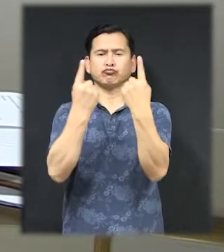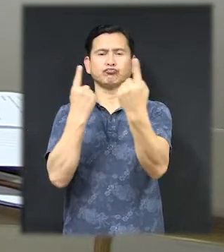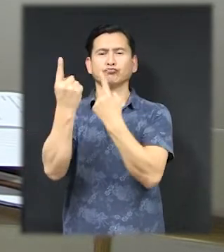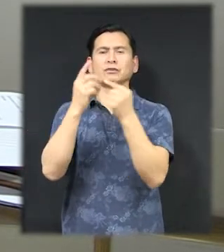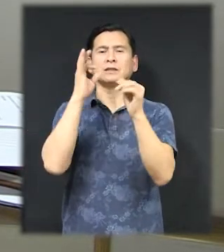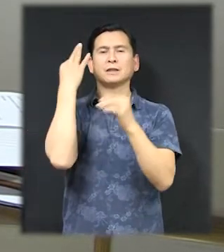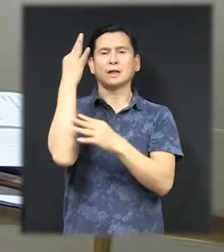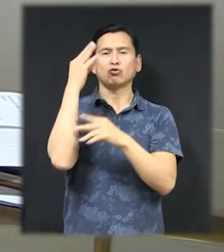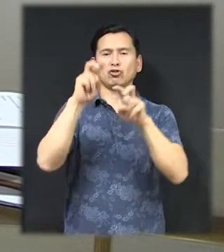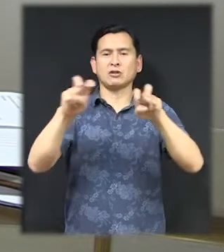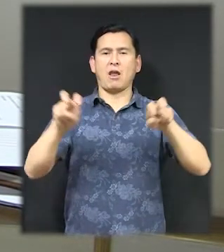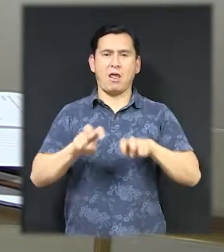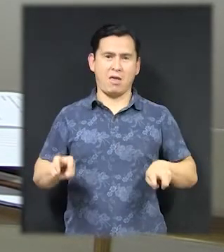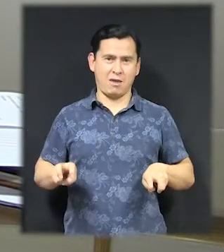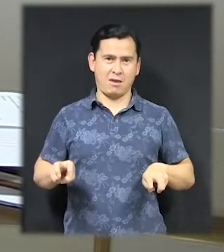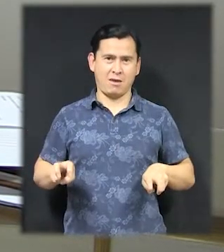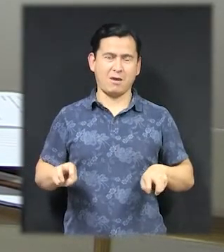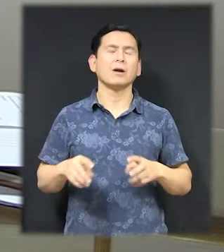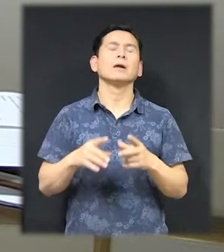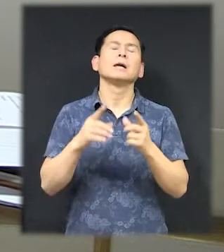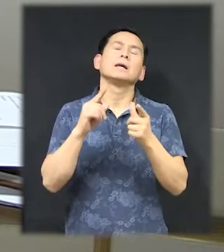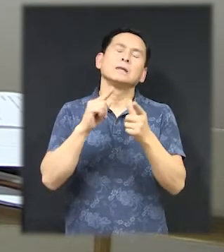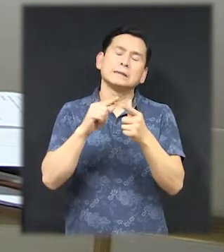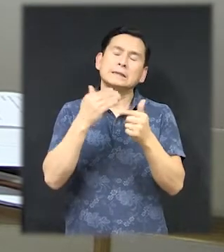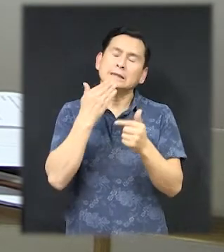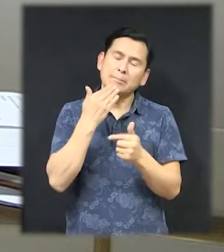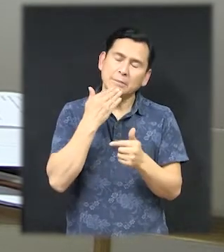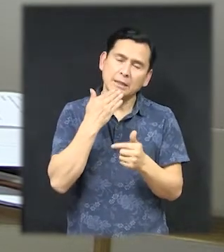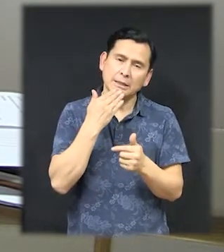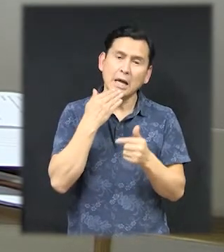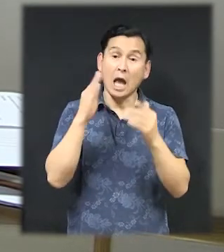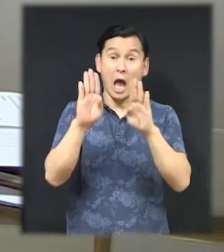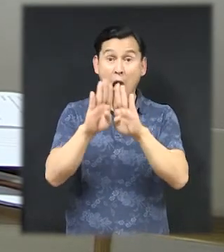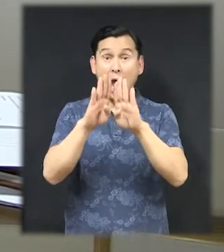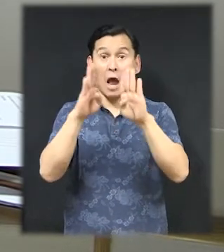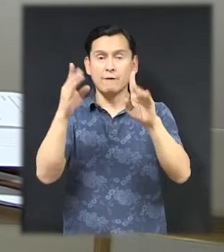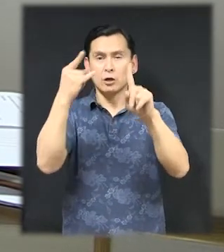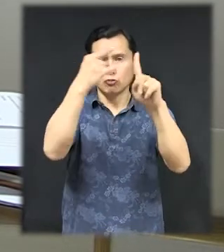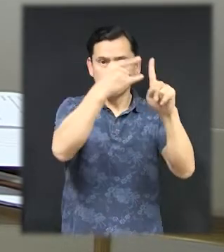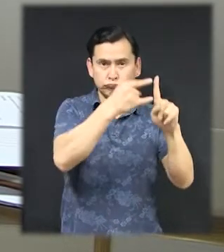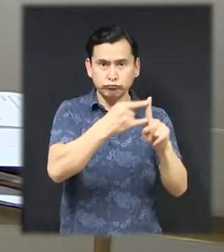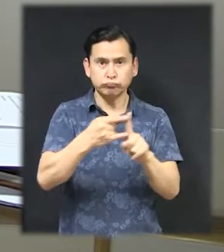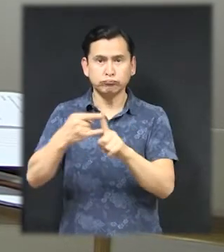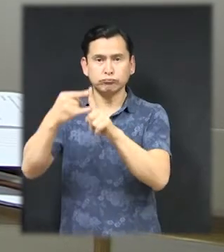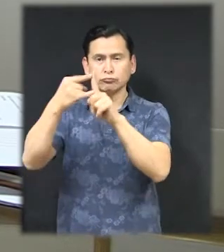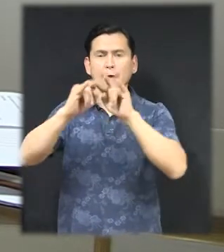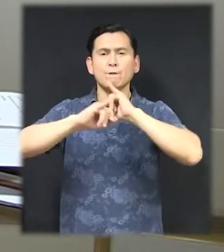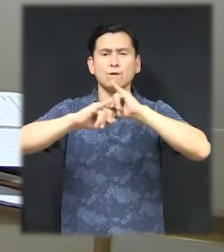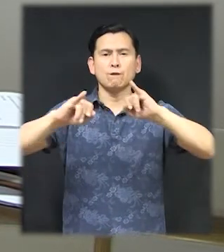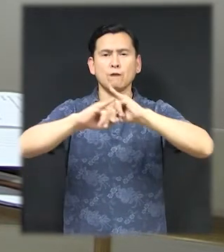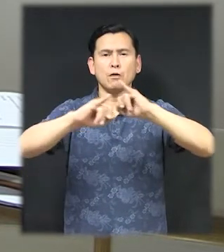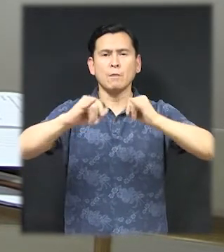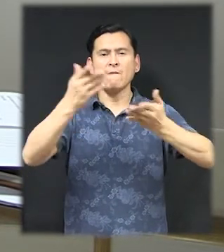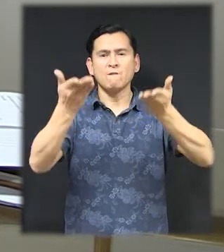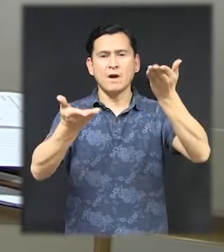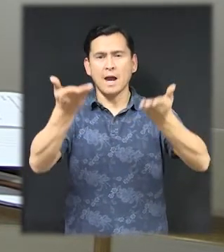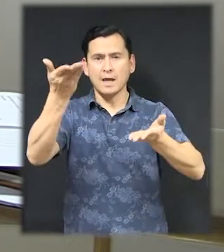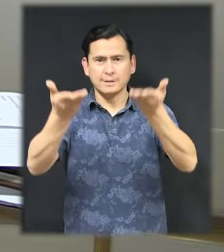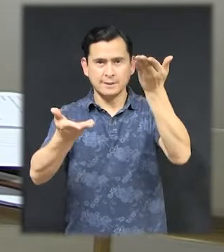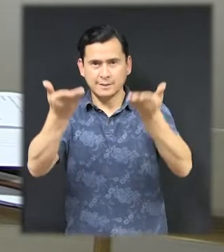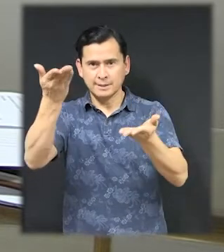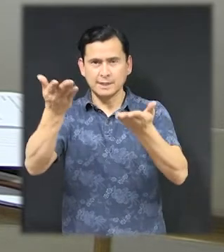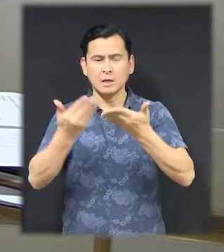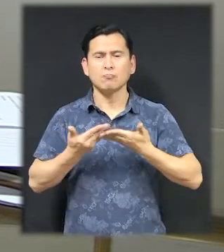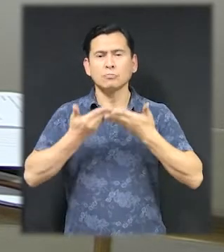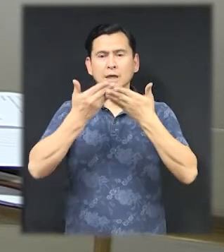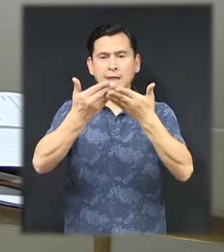dio cuenta de las dificultades, de los avances y cómo el hospital regional iba de alguna forma enfrentando los requerimientos de